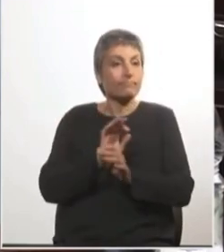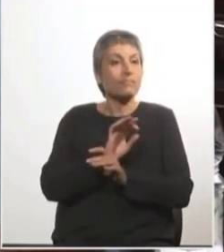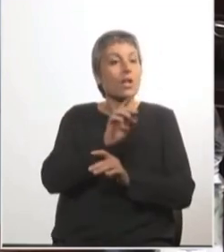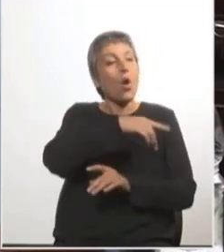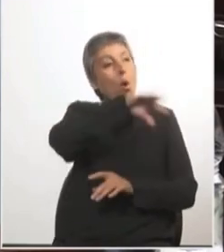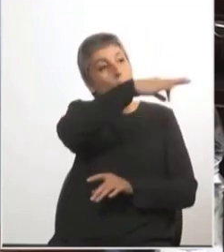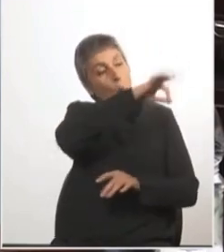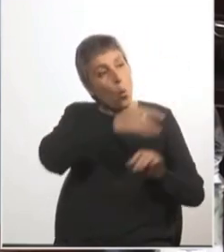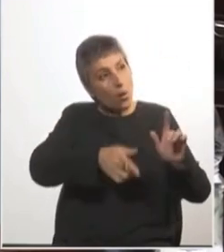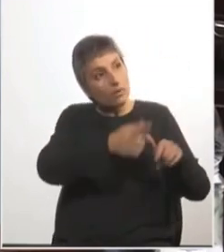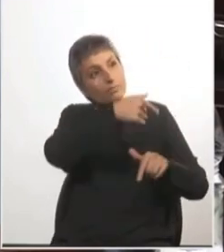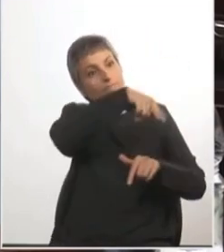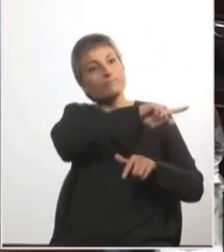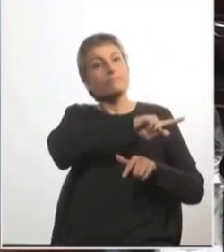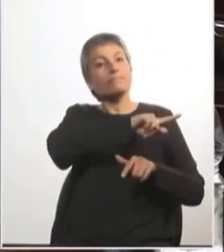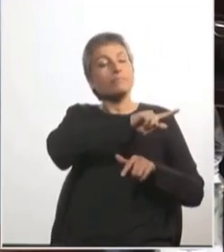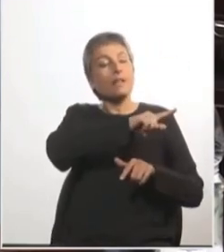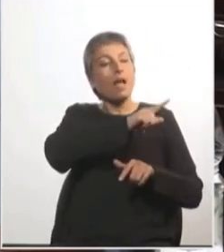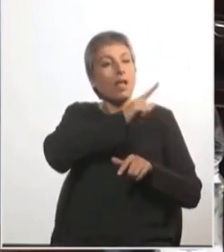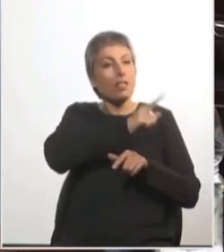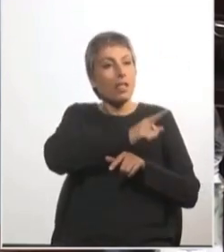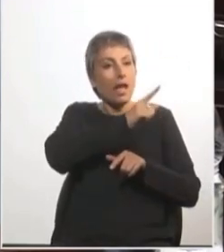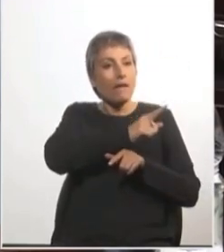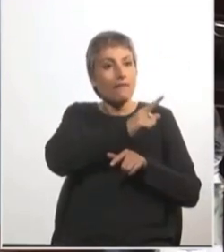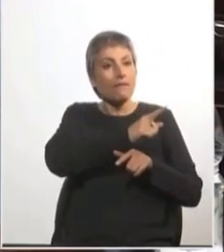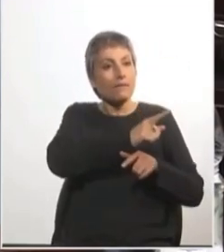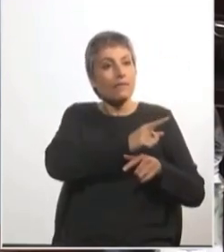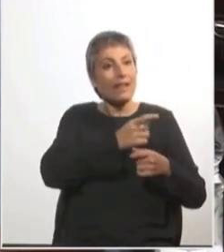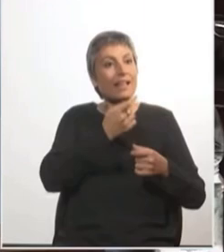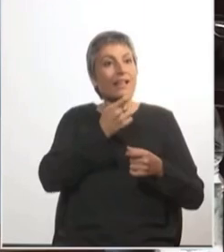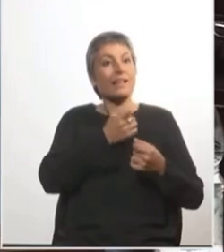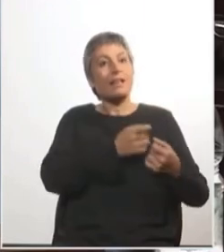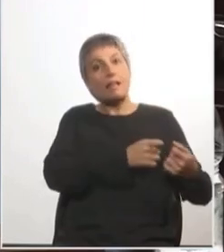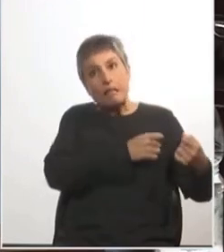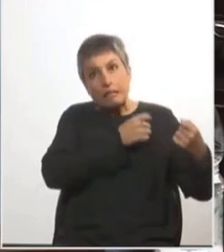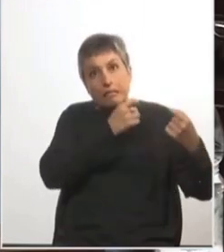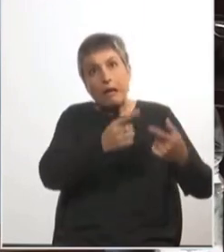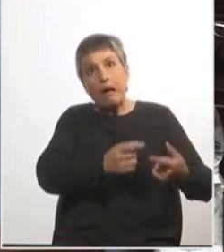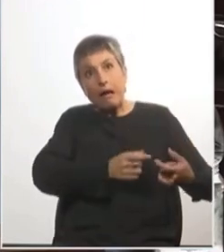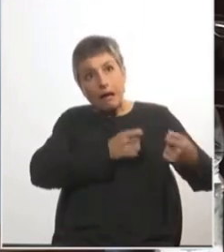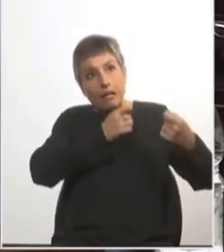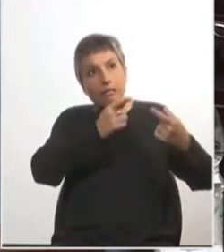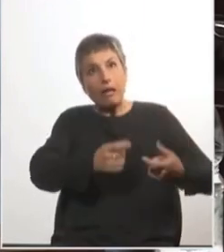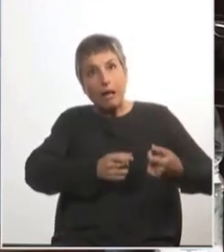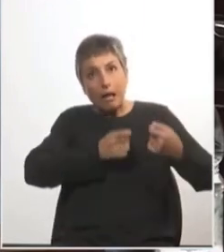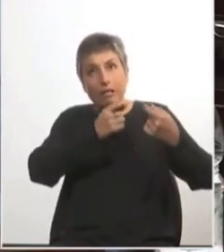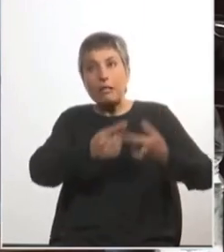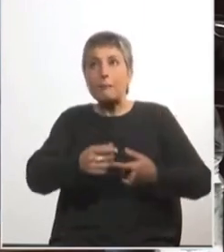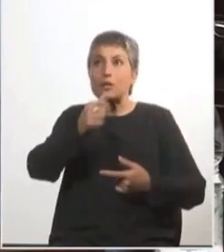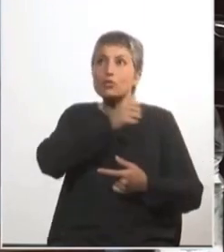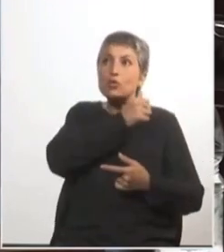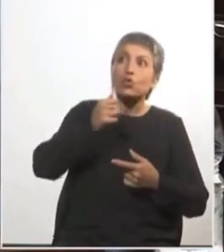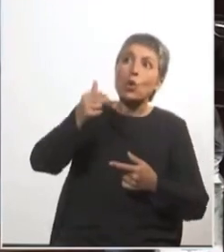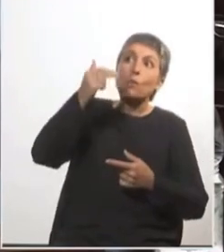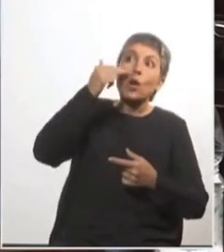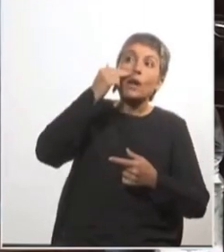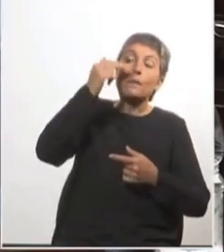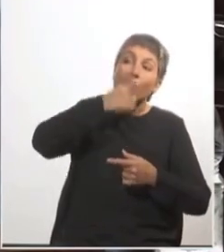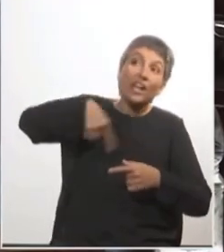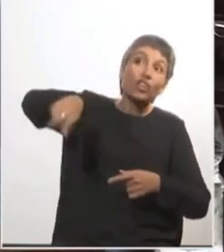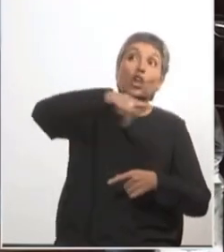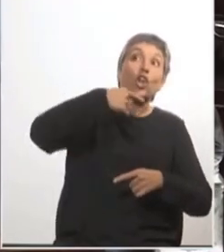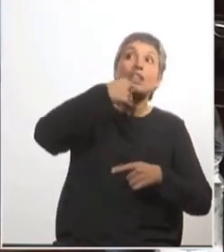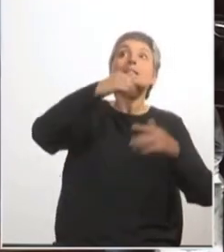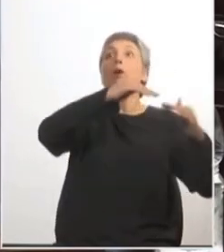Los únicos que están llamados a donar sangre para resolver un problema que todos decimos que es